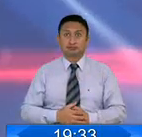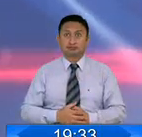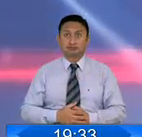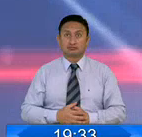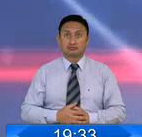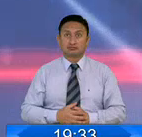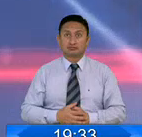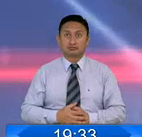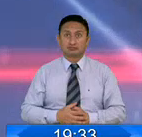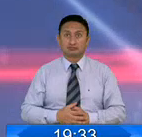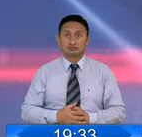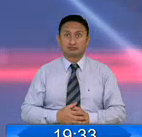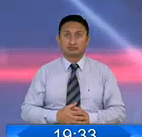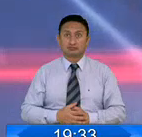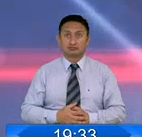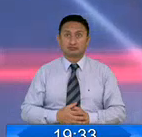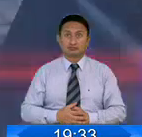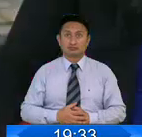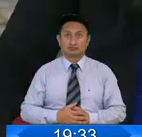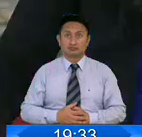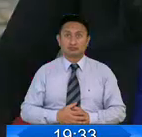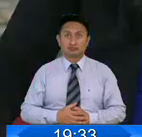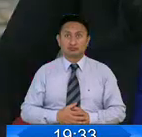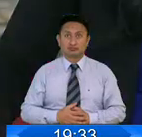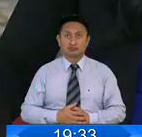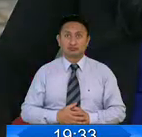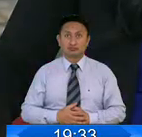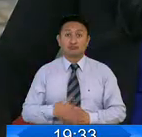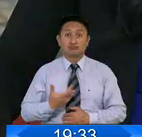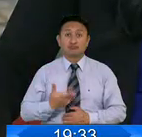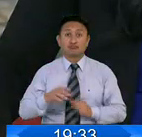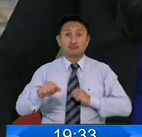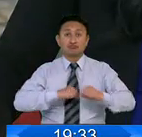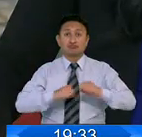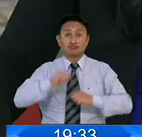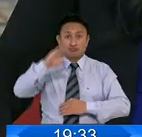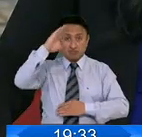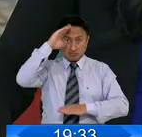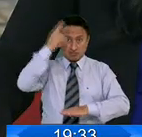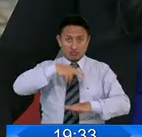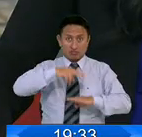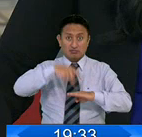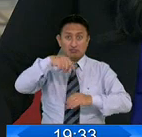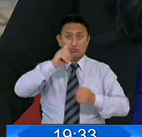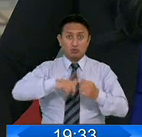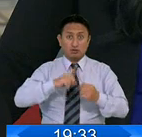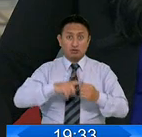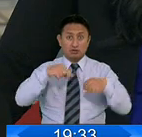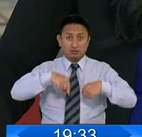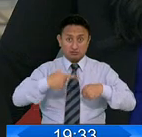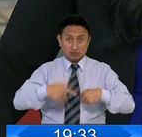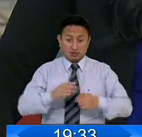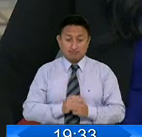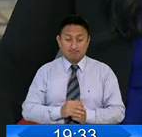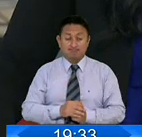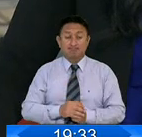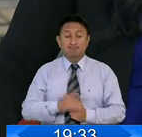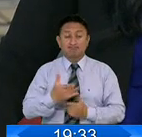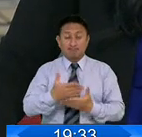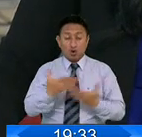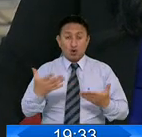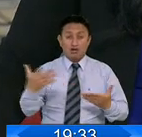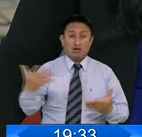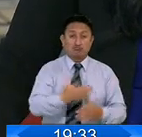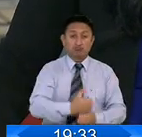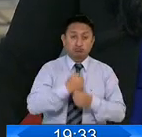Informó Álvaro Terán. Operativos ejecutados por la Policía Nacional en Quito dejan como resultado mercadería